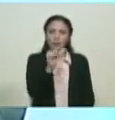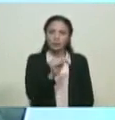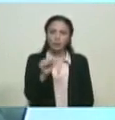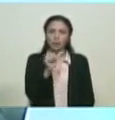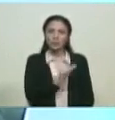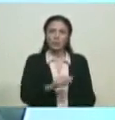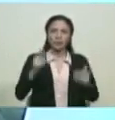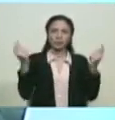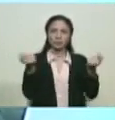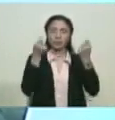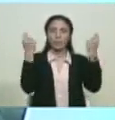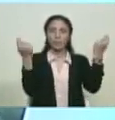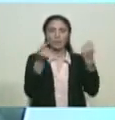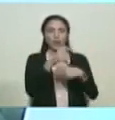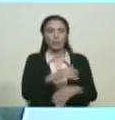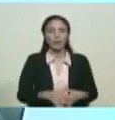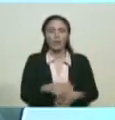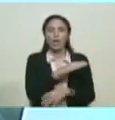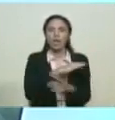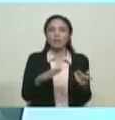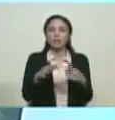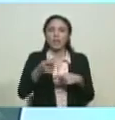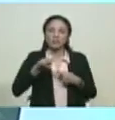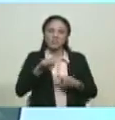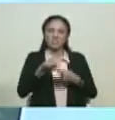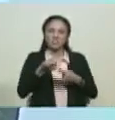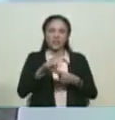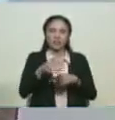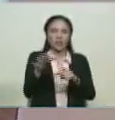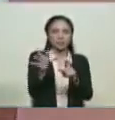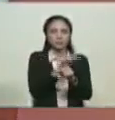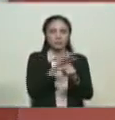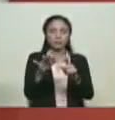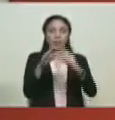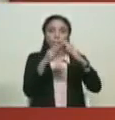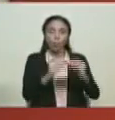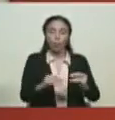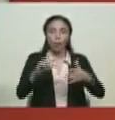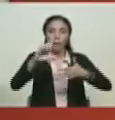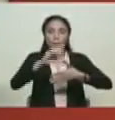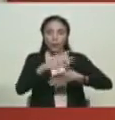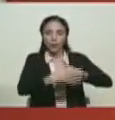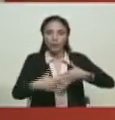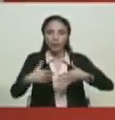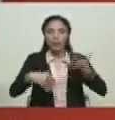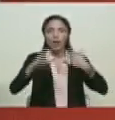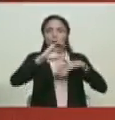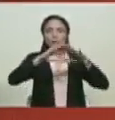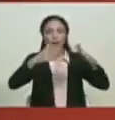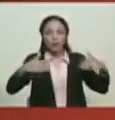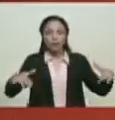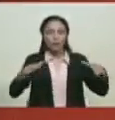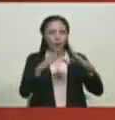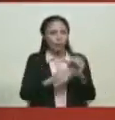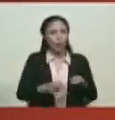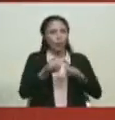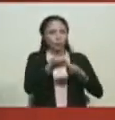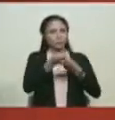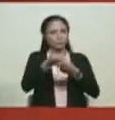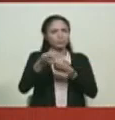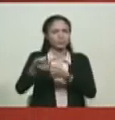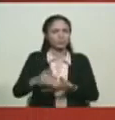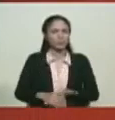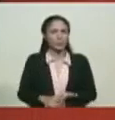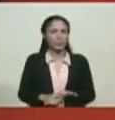macabra de chantaje y amenaza a todos los gobiernos de américa latina y el caribe a todos los amenazados